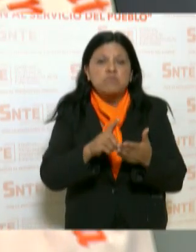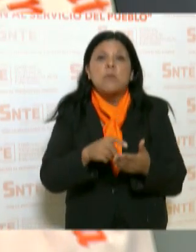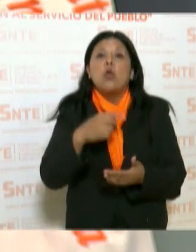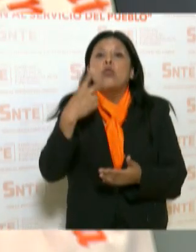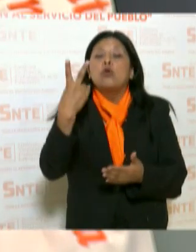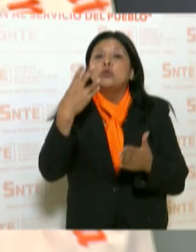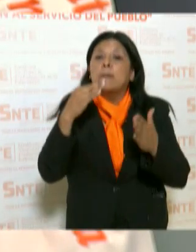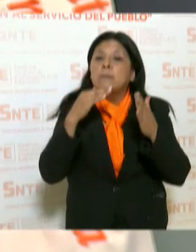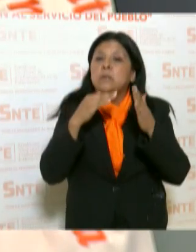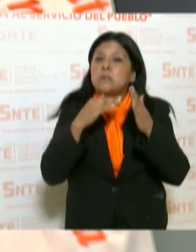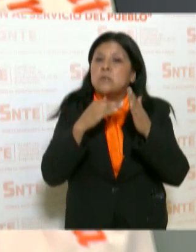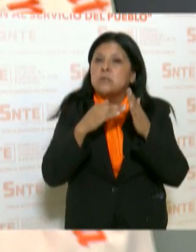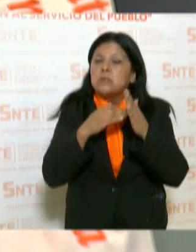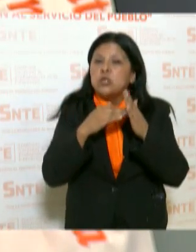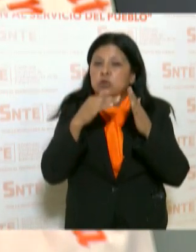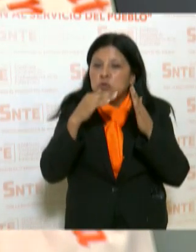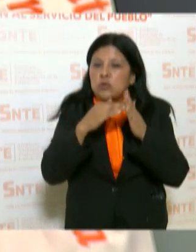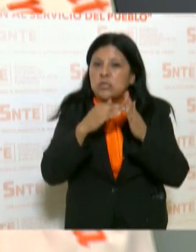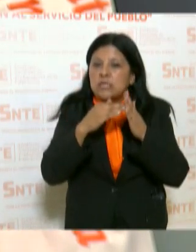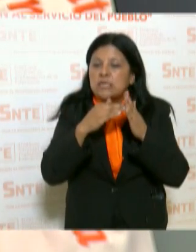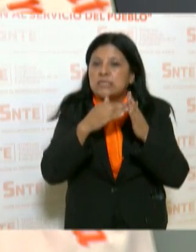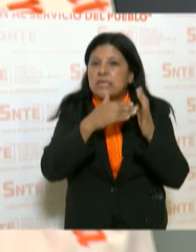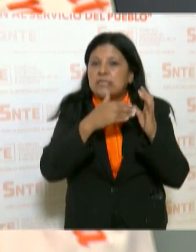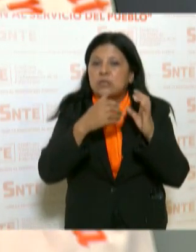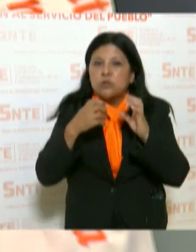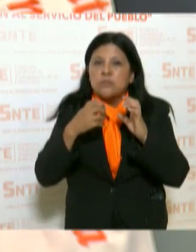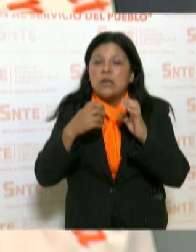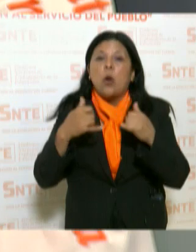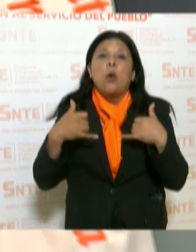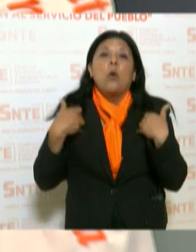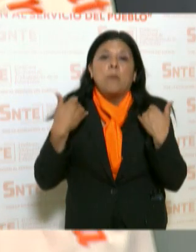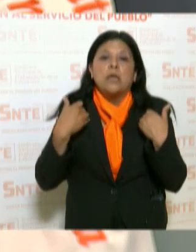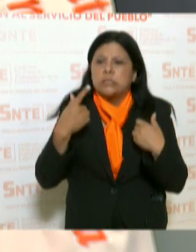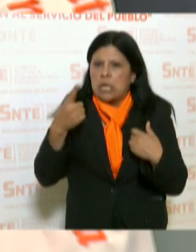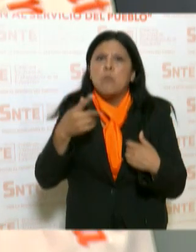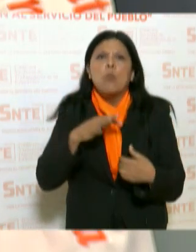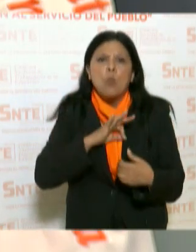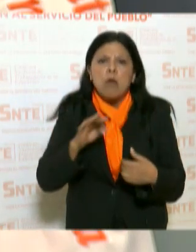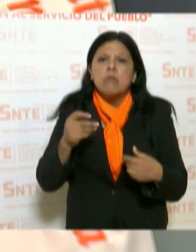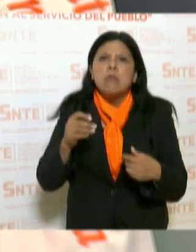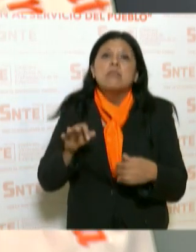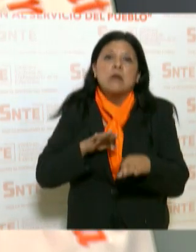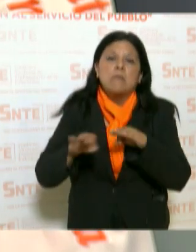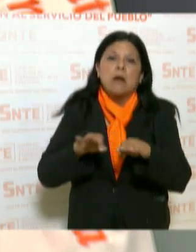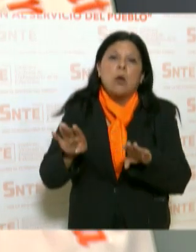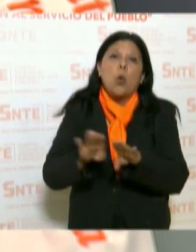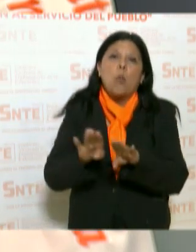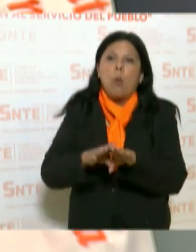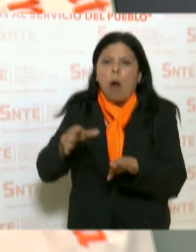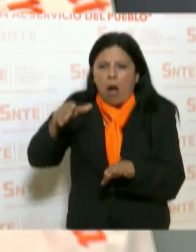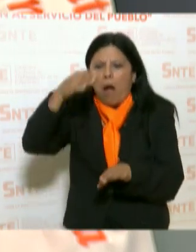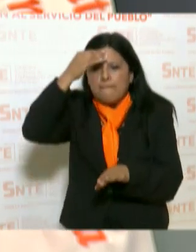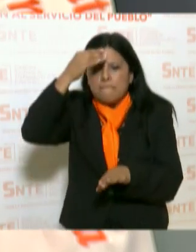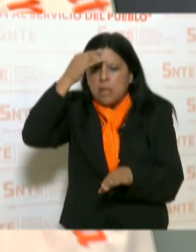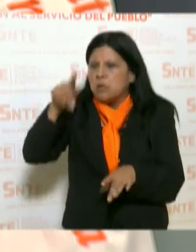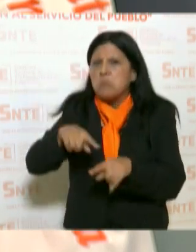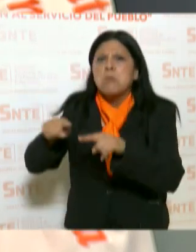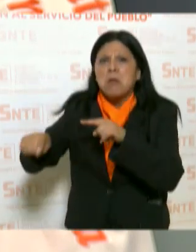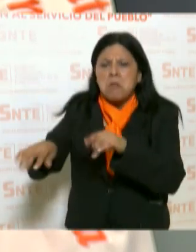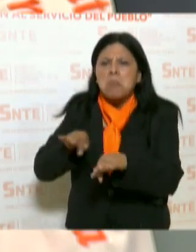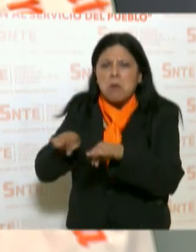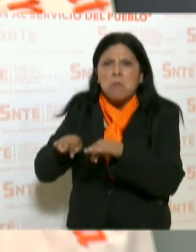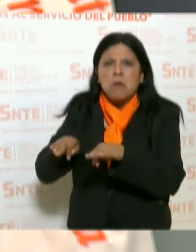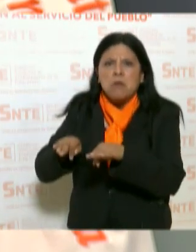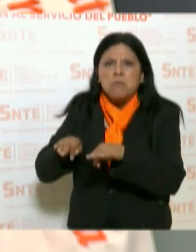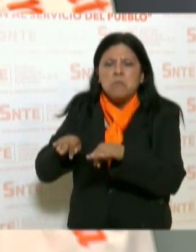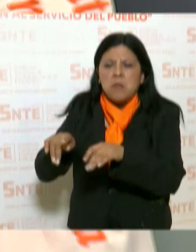2.600.000 jóvenes en México que se les da trabajo como aprendices. El que no estudia y el que no tiene